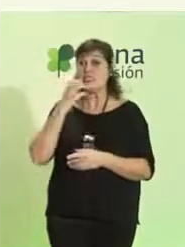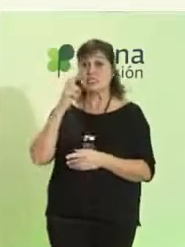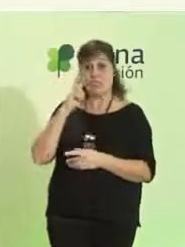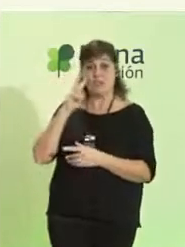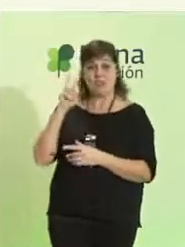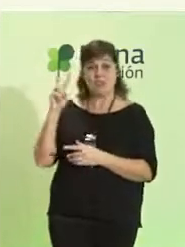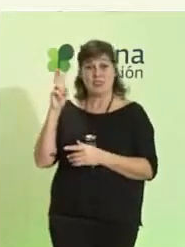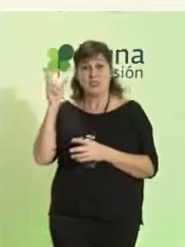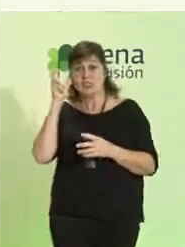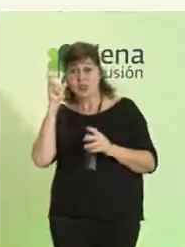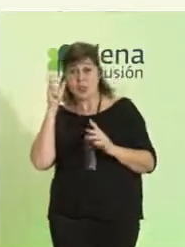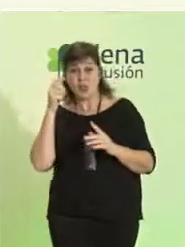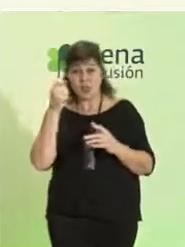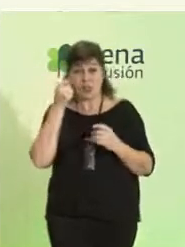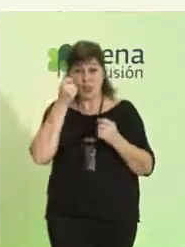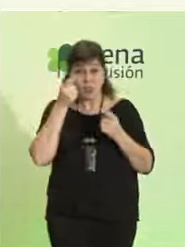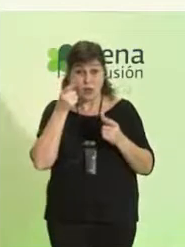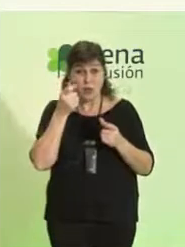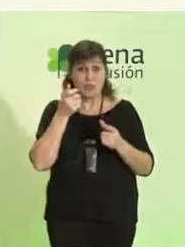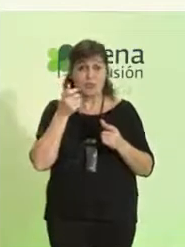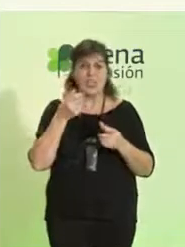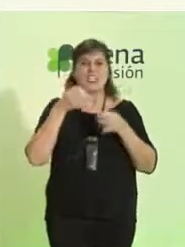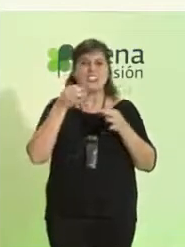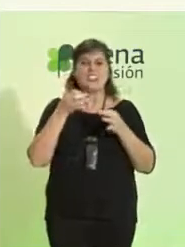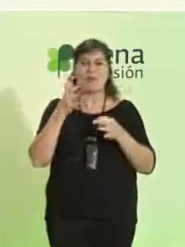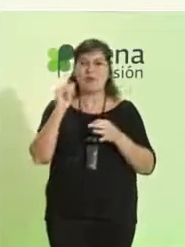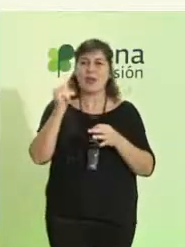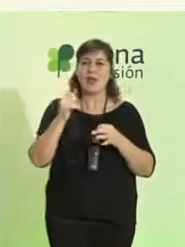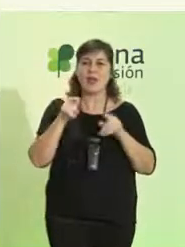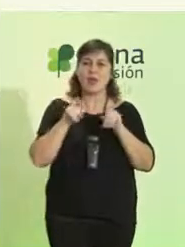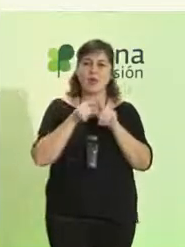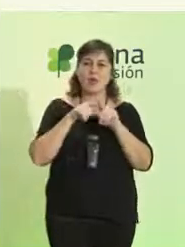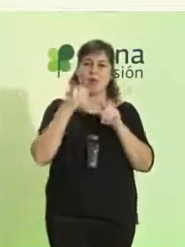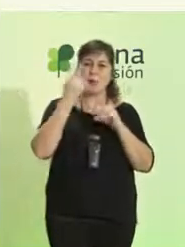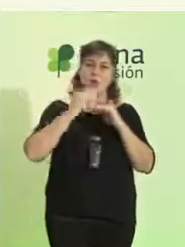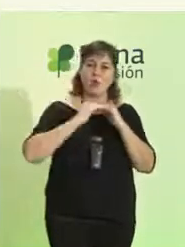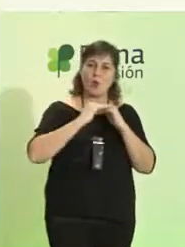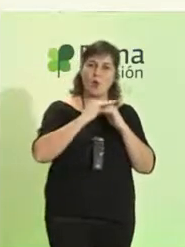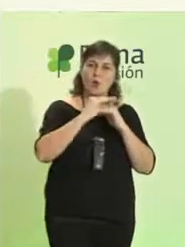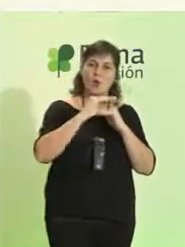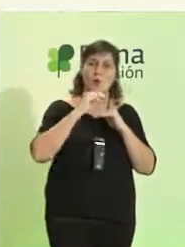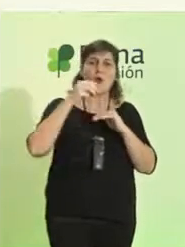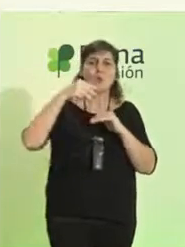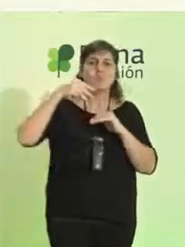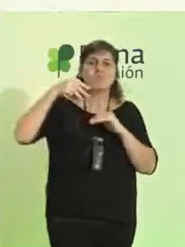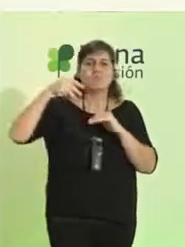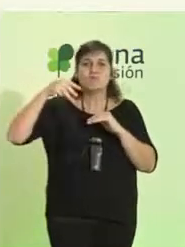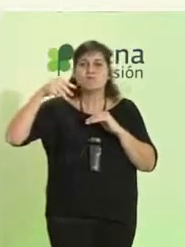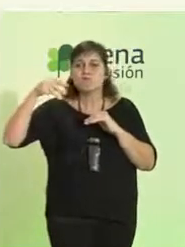pero siempre hay como un murmullo y una voz estándar que está como...